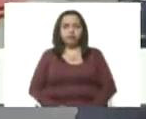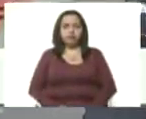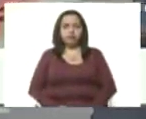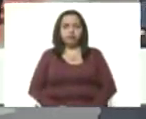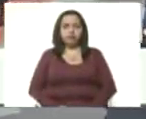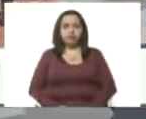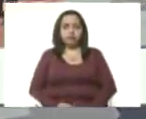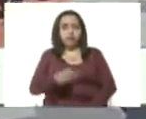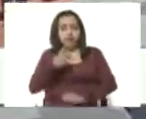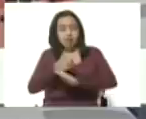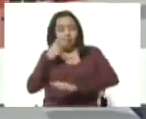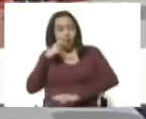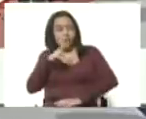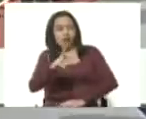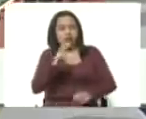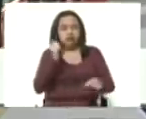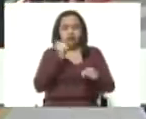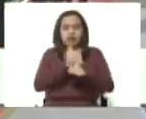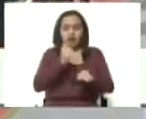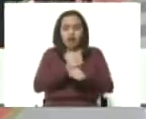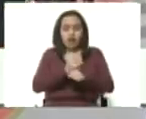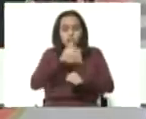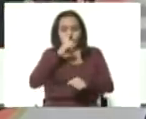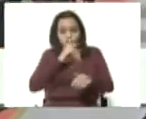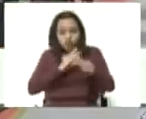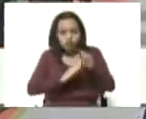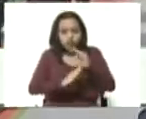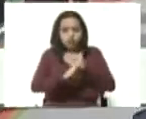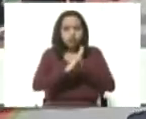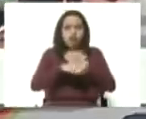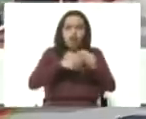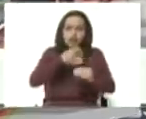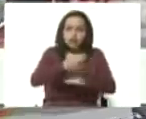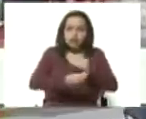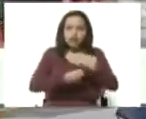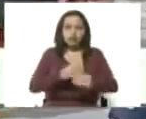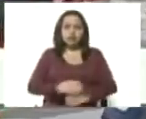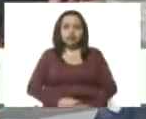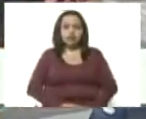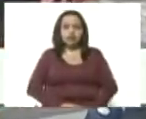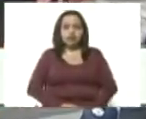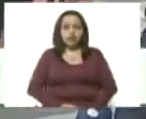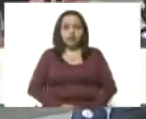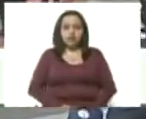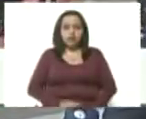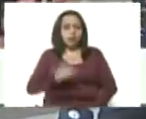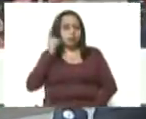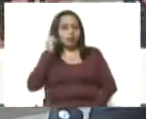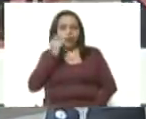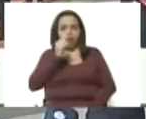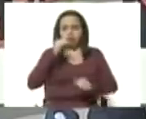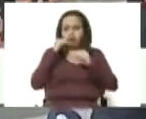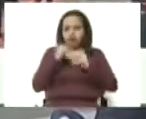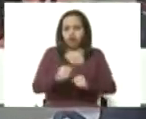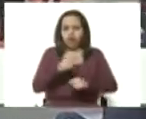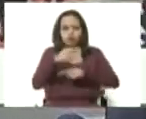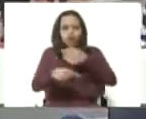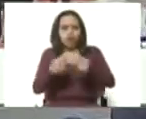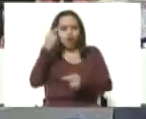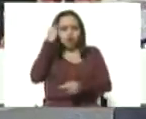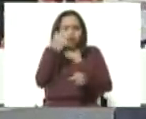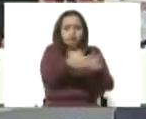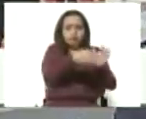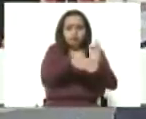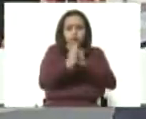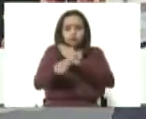Hay que ver el trabajo silencioso, héroes de anónimo, que todos los días salen a la